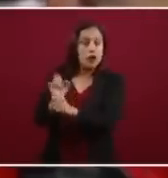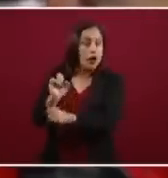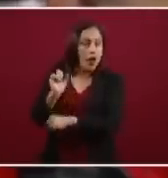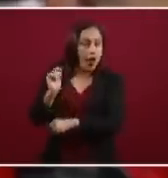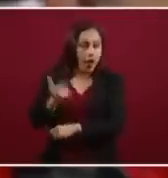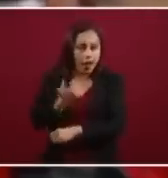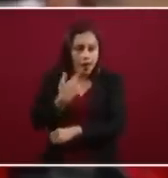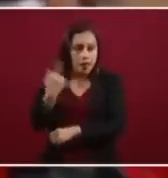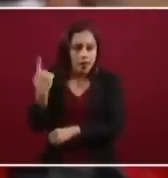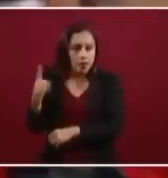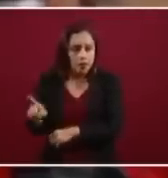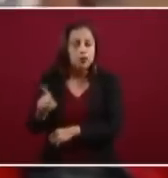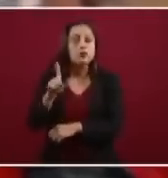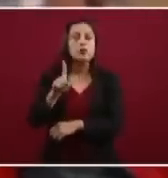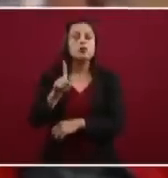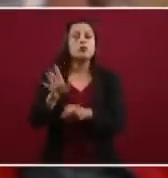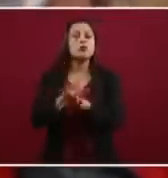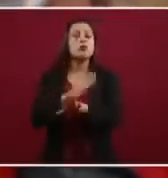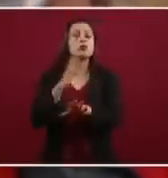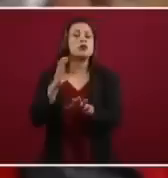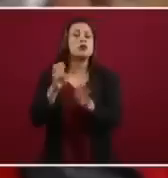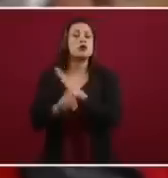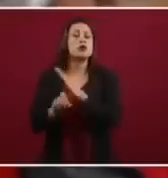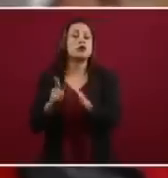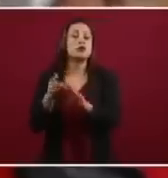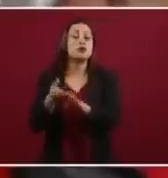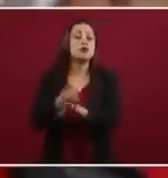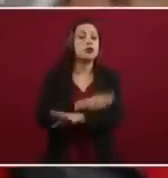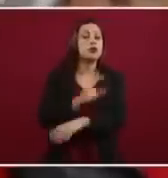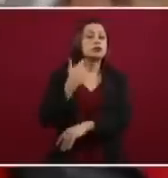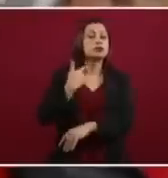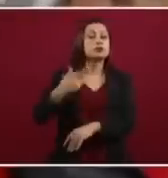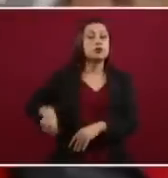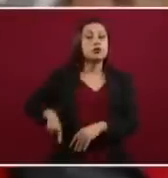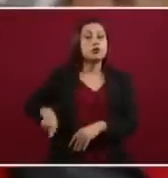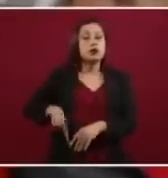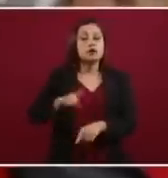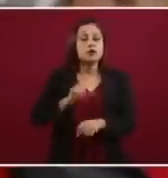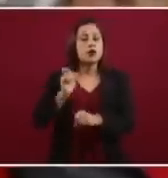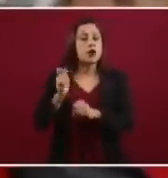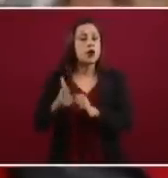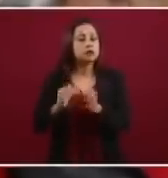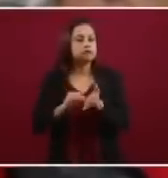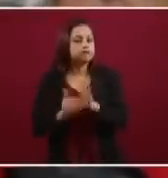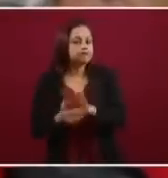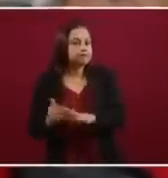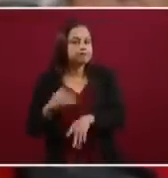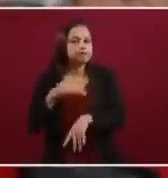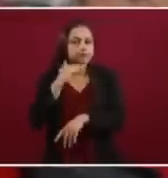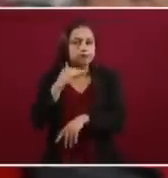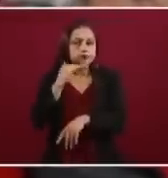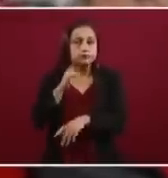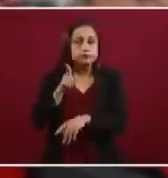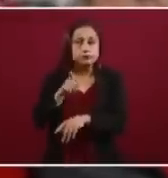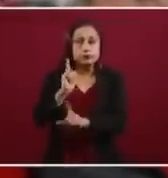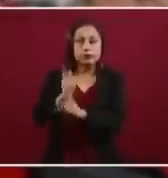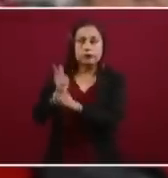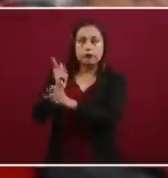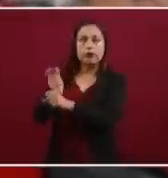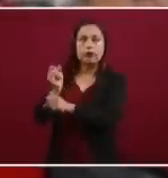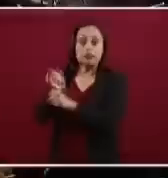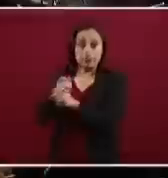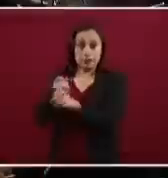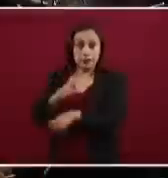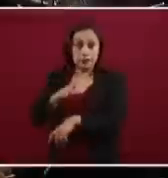de altos niveles de corrupción que se generaron en el gobierno anterior? Y por último, quisiera su impresión, su comentario